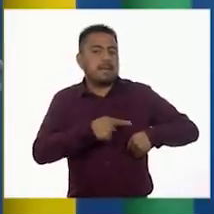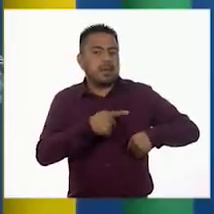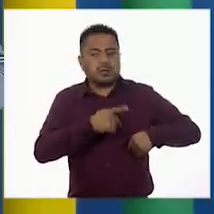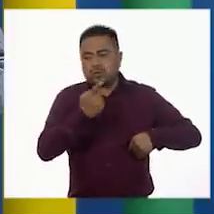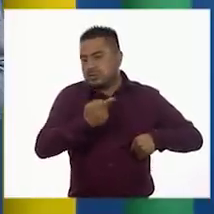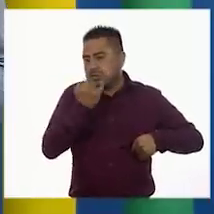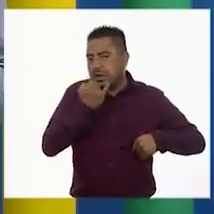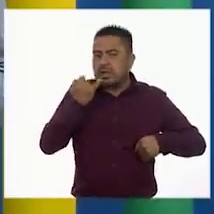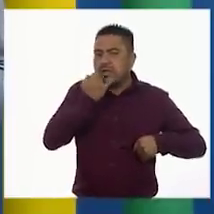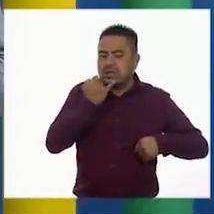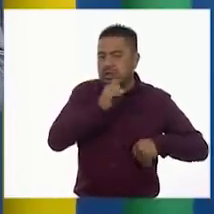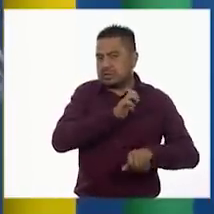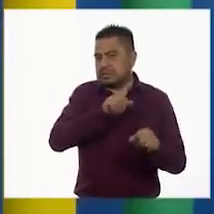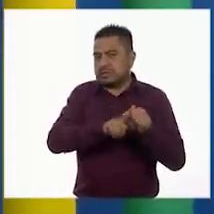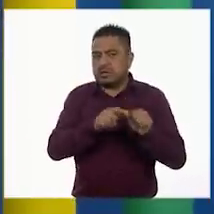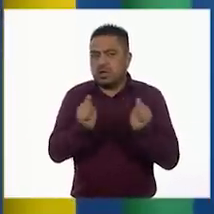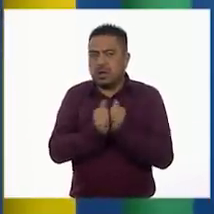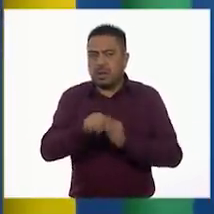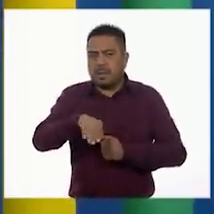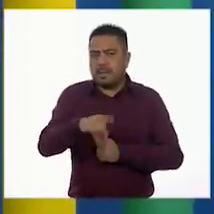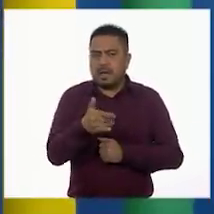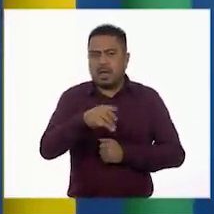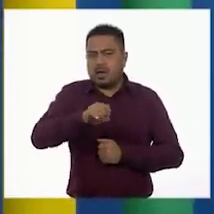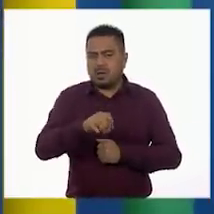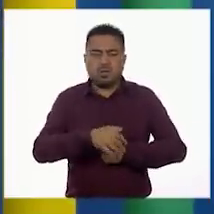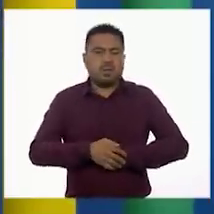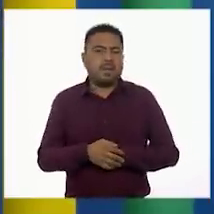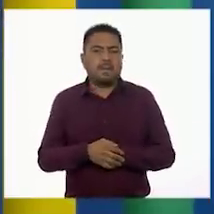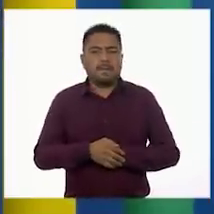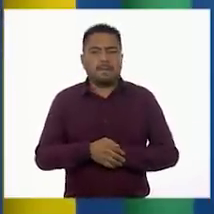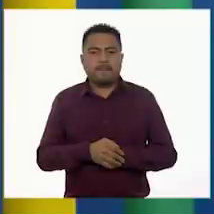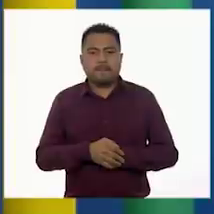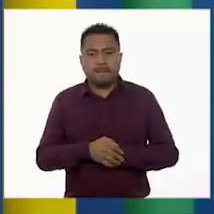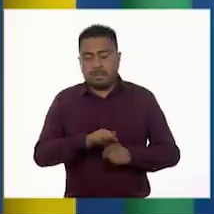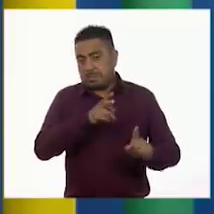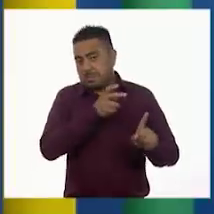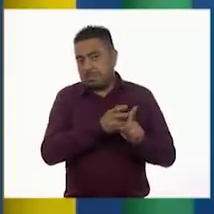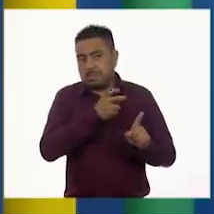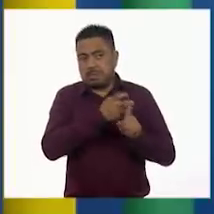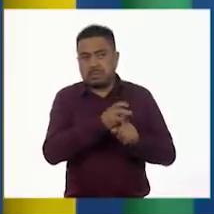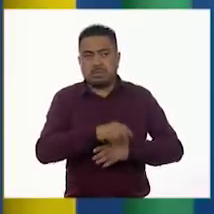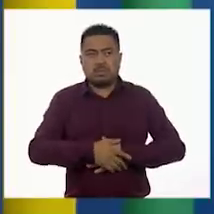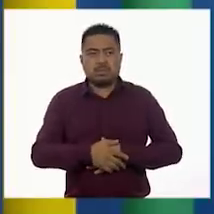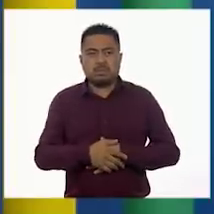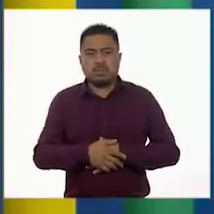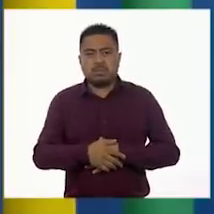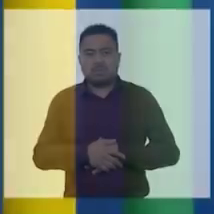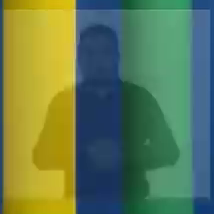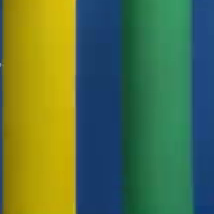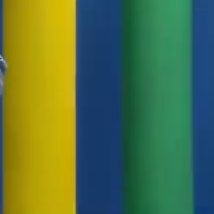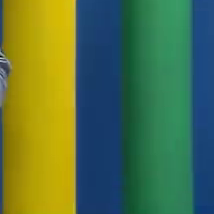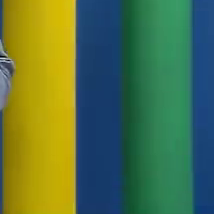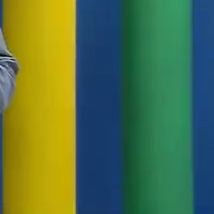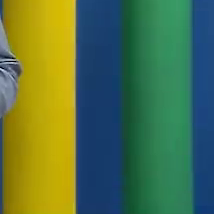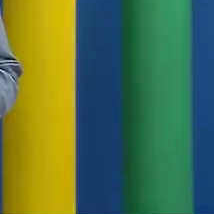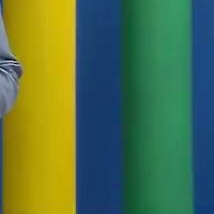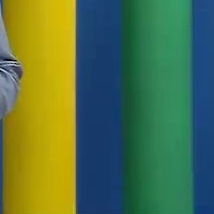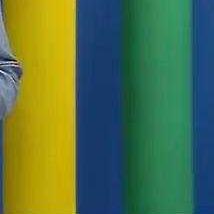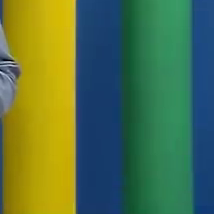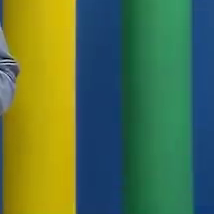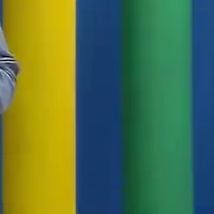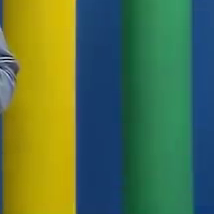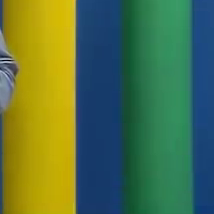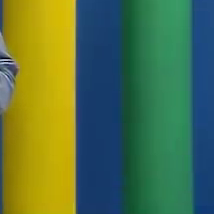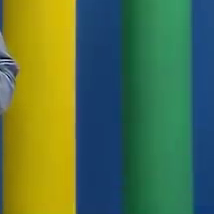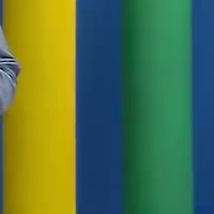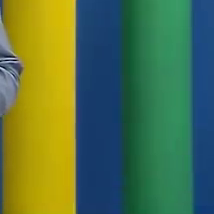hablantes exclusivos del idioma mayo. Jumemayom, Yorem Nocta Noca, Che Banate, Jacateme Betana,